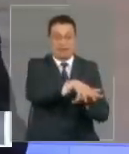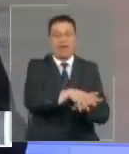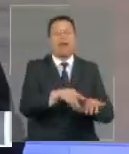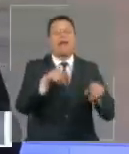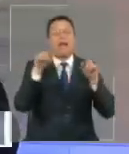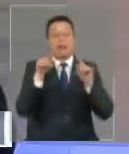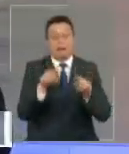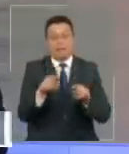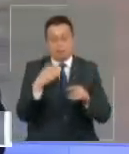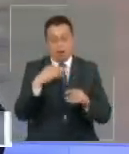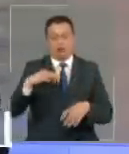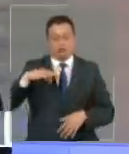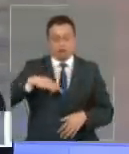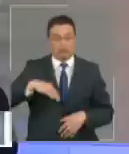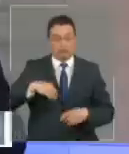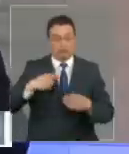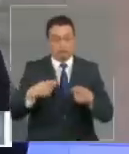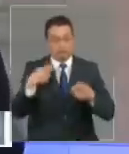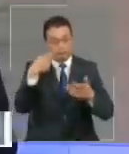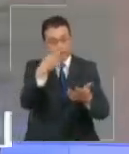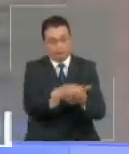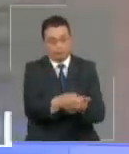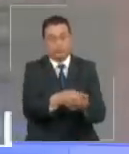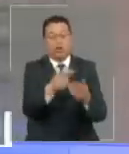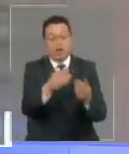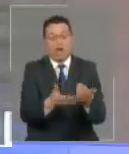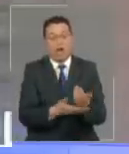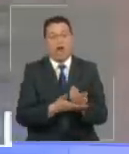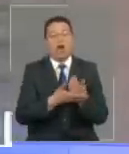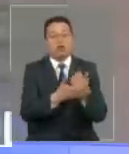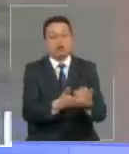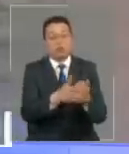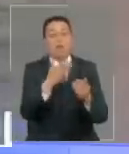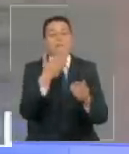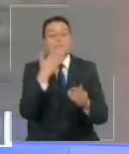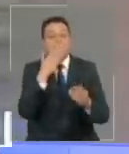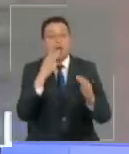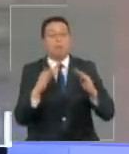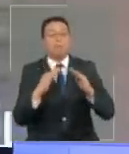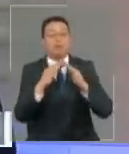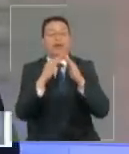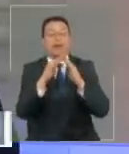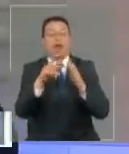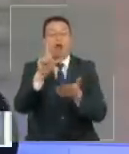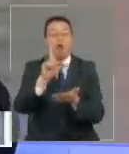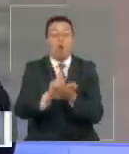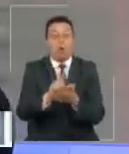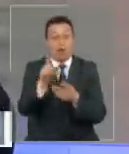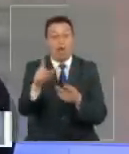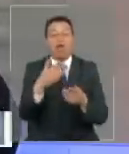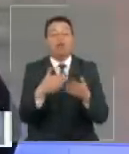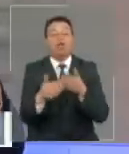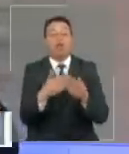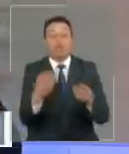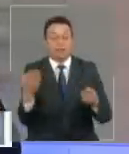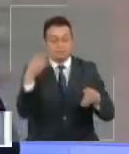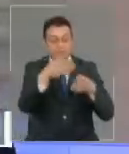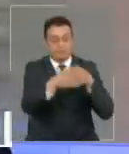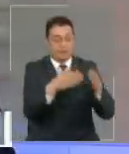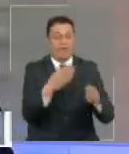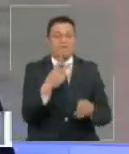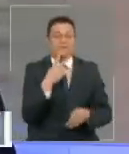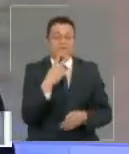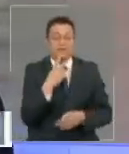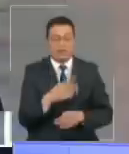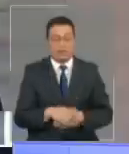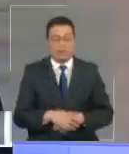subsidios de mejoramiento y que vamos apoyando a estos lugares en donde ellos se habitan.